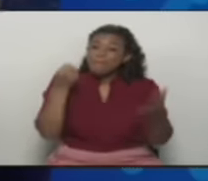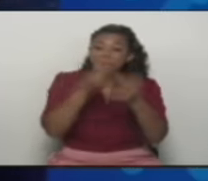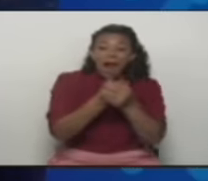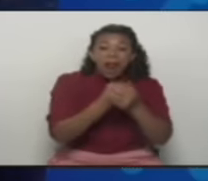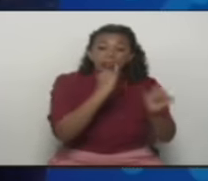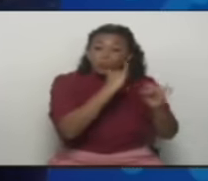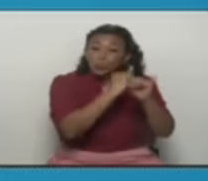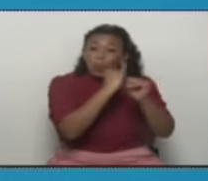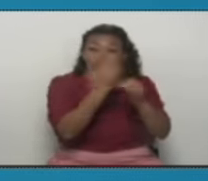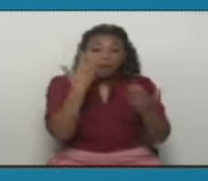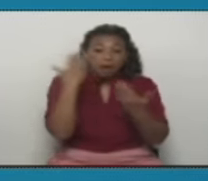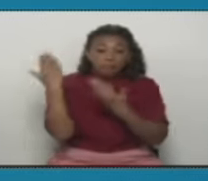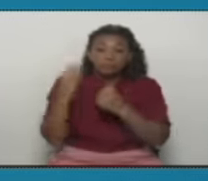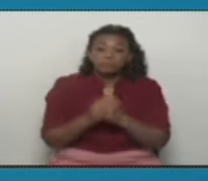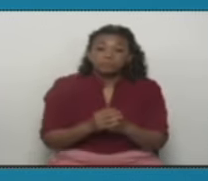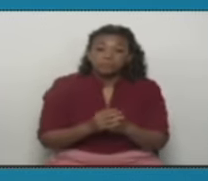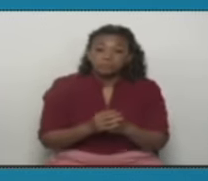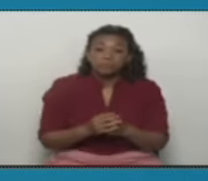Ciberleviatán.